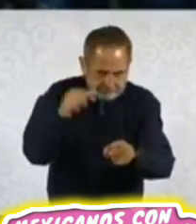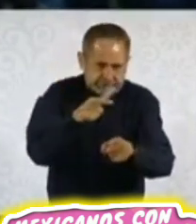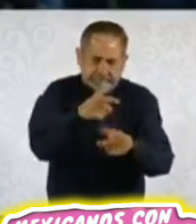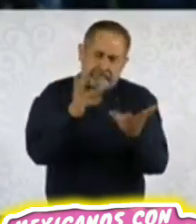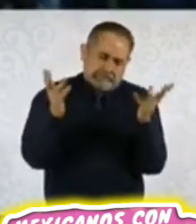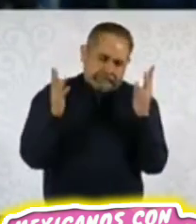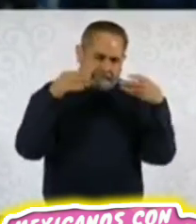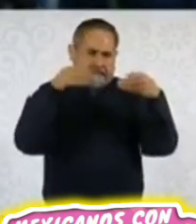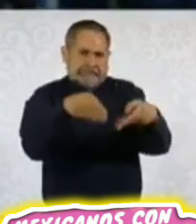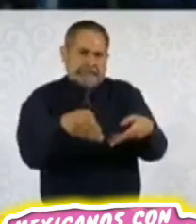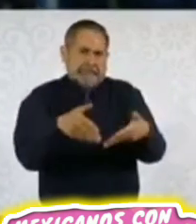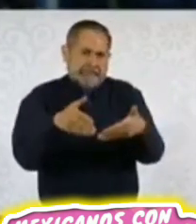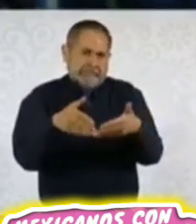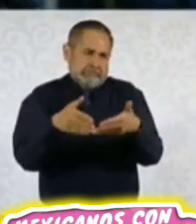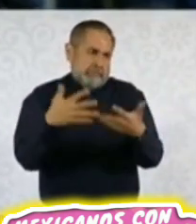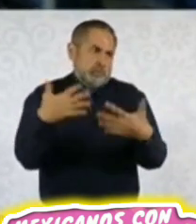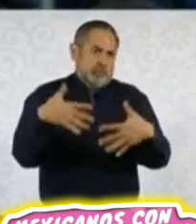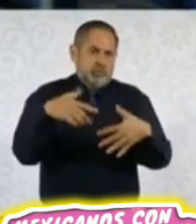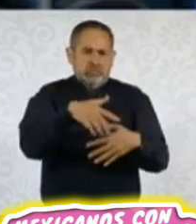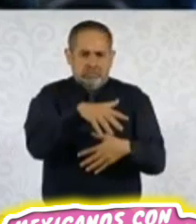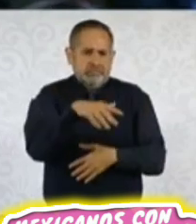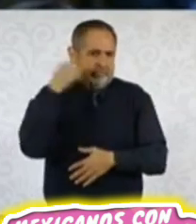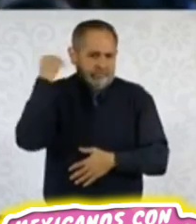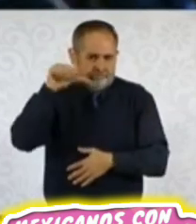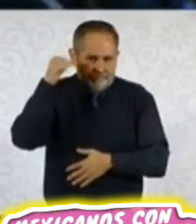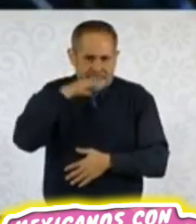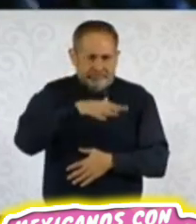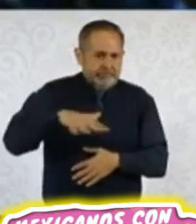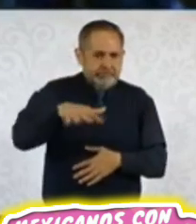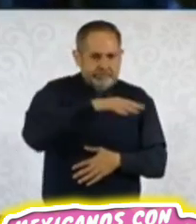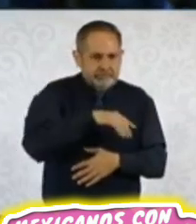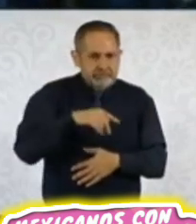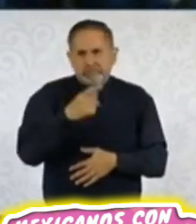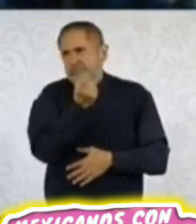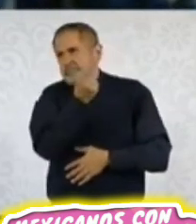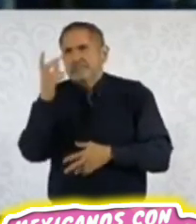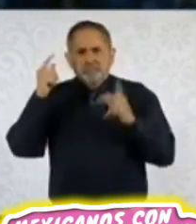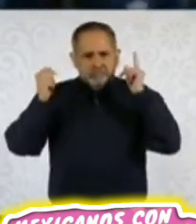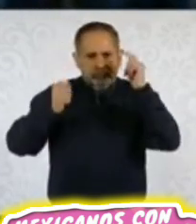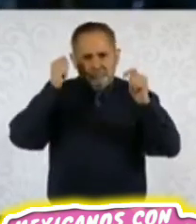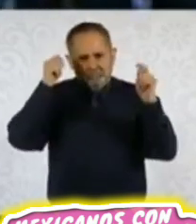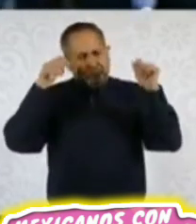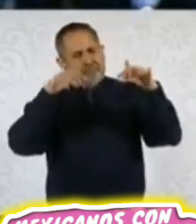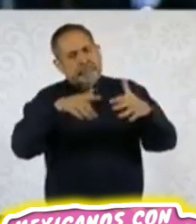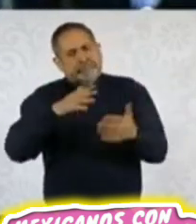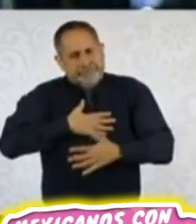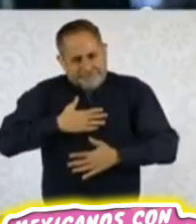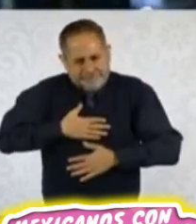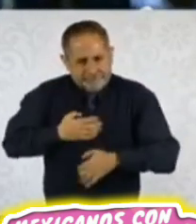porque es el puerto o el polo turístico de mi estado, ¿no?